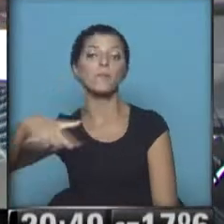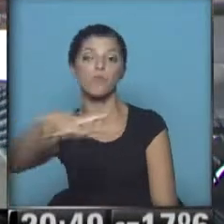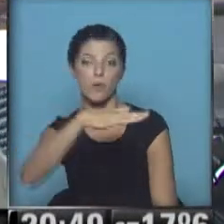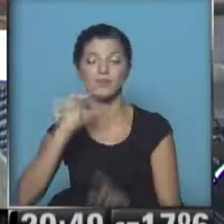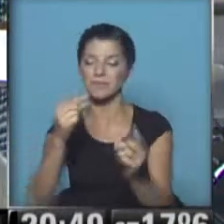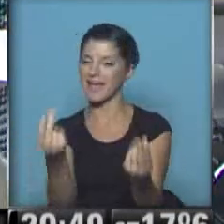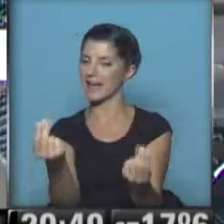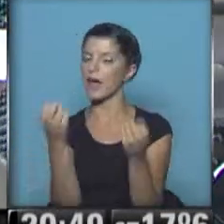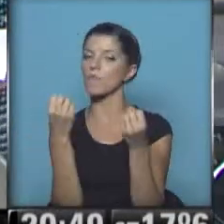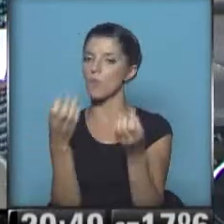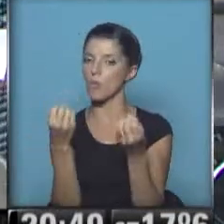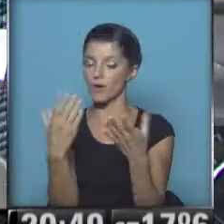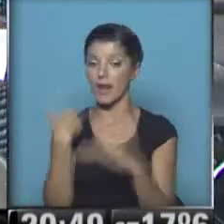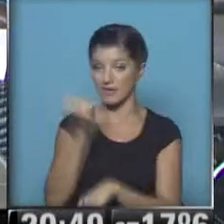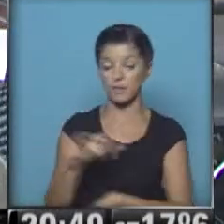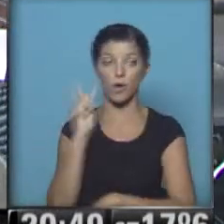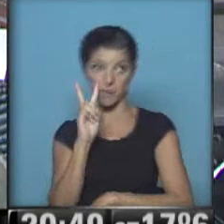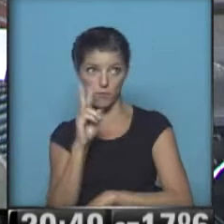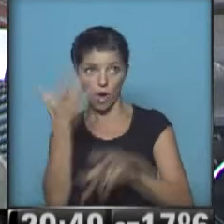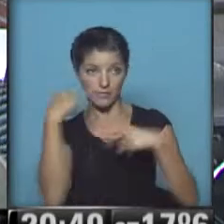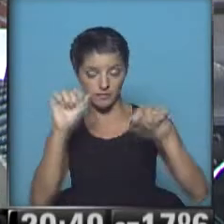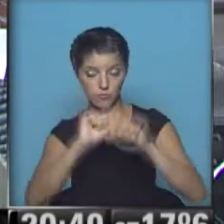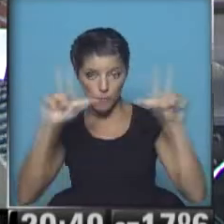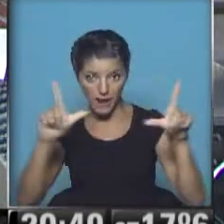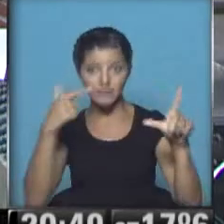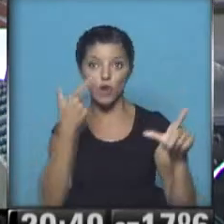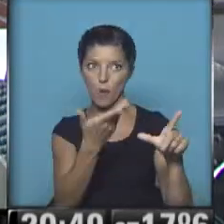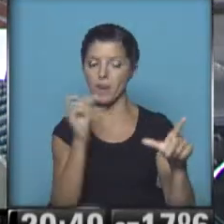calidad. La verdad que por las imágenes que acabamos de compartir se lo ve súper prometedor.